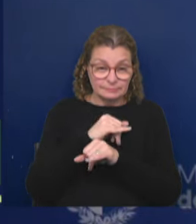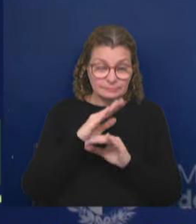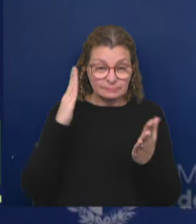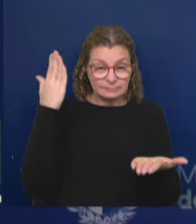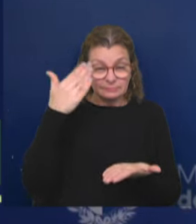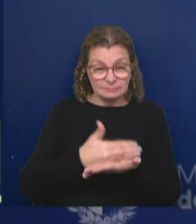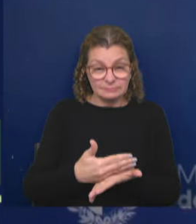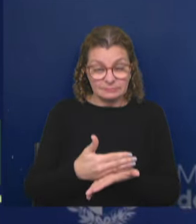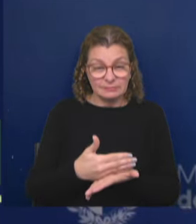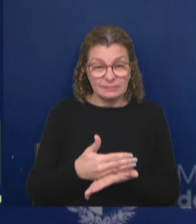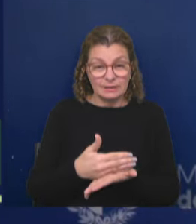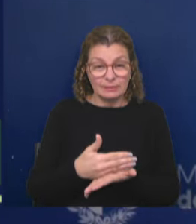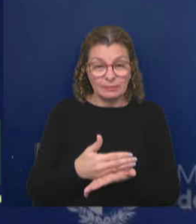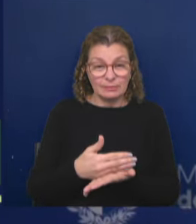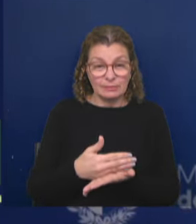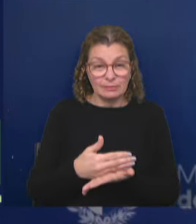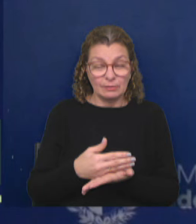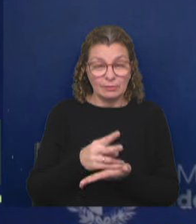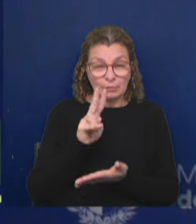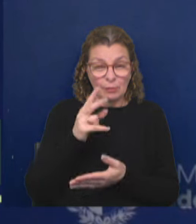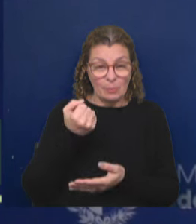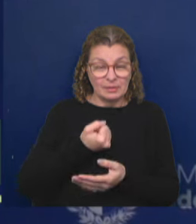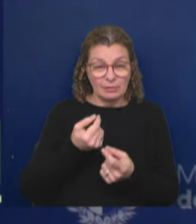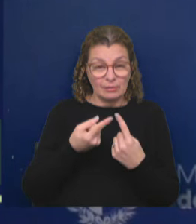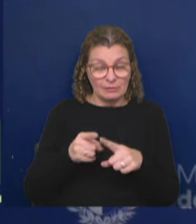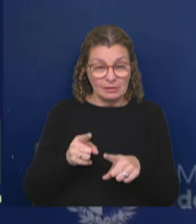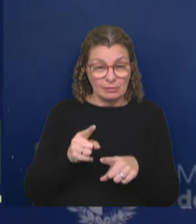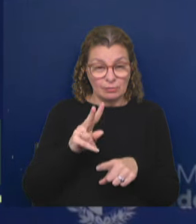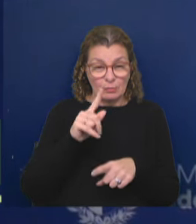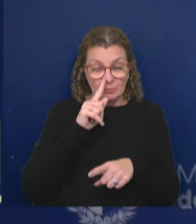con prácticamente 2 homicidios de diferencia, que son